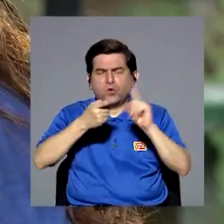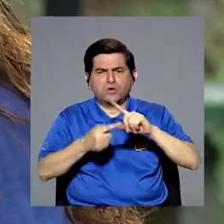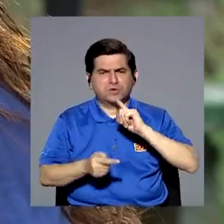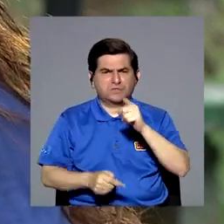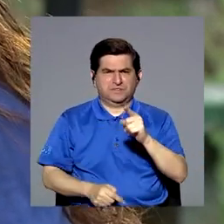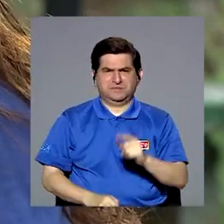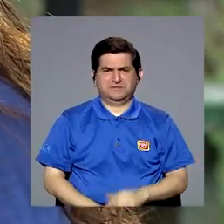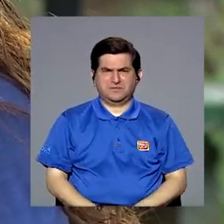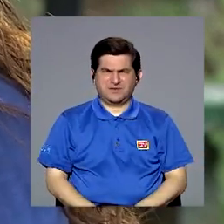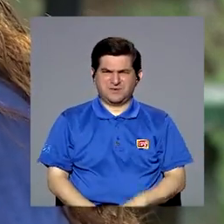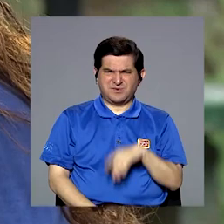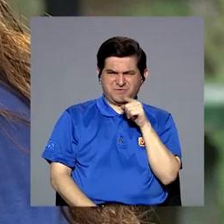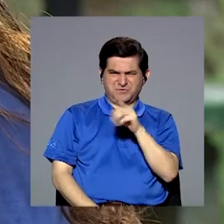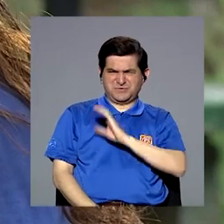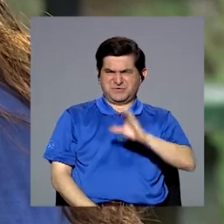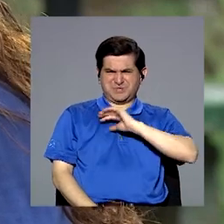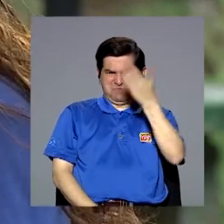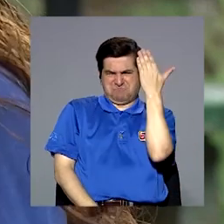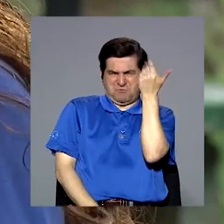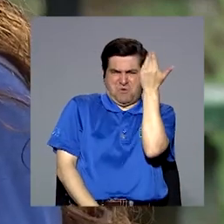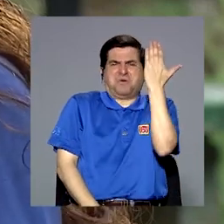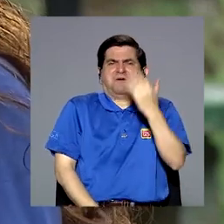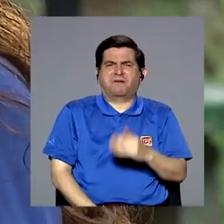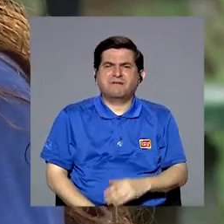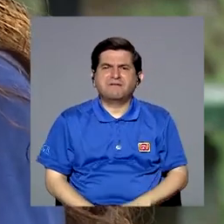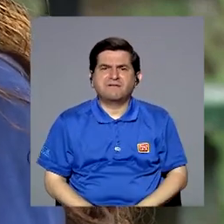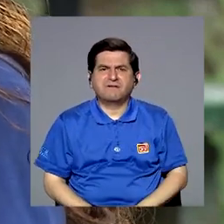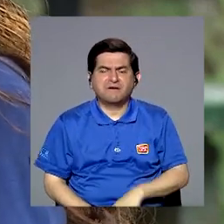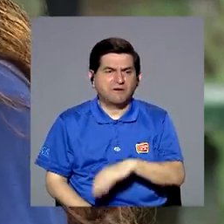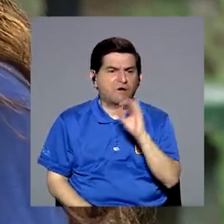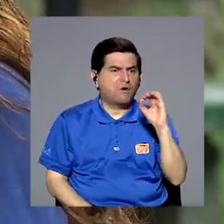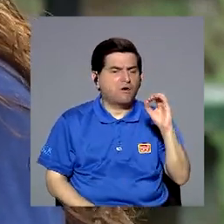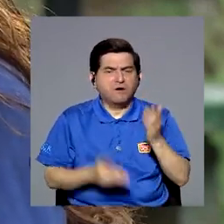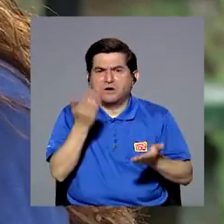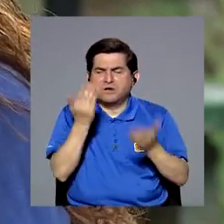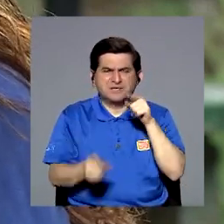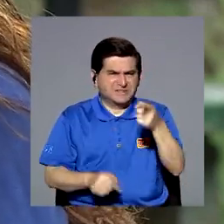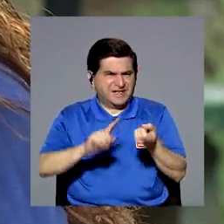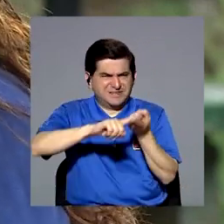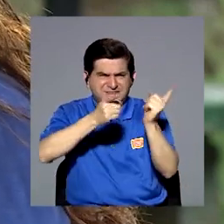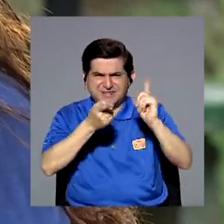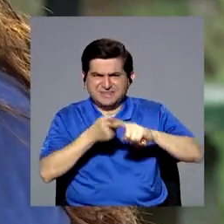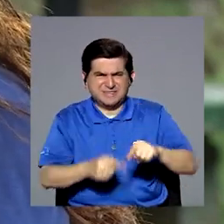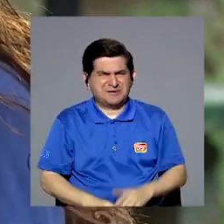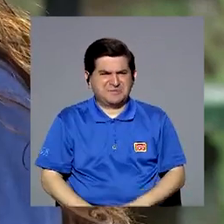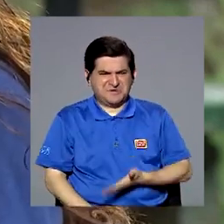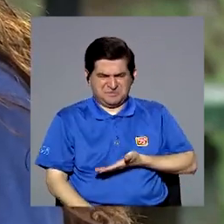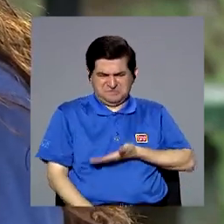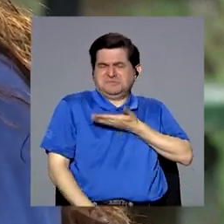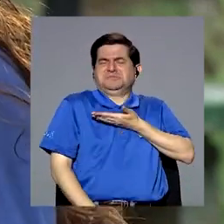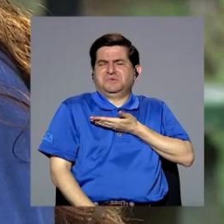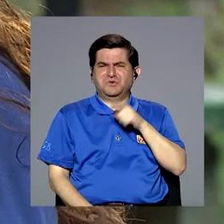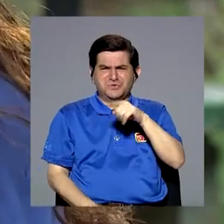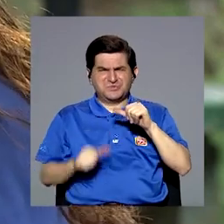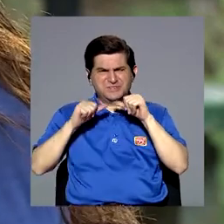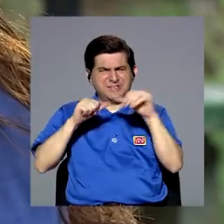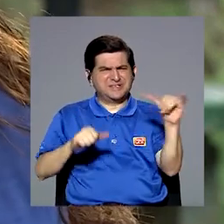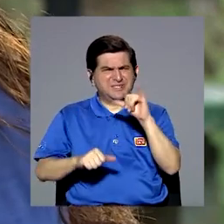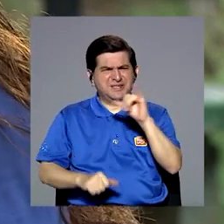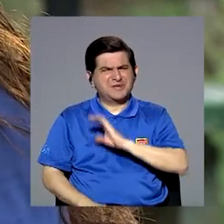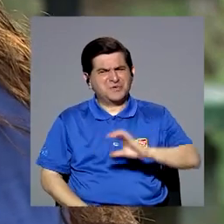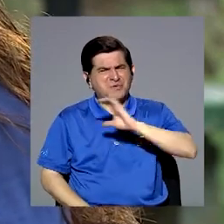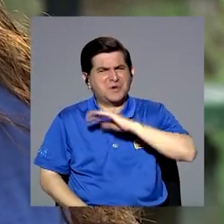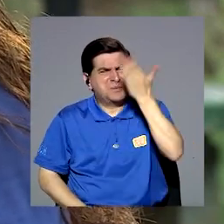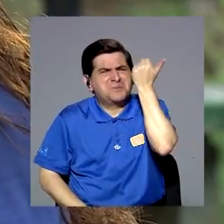que nos dicen, bueno, mira, pero ¿por qué te comportas así? ¿O por qué ves que, uh-huh, que estos amigos son altaneros y vos seguís esa